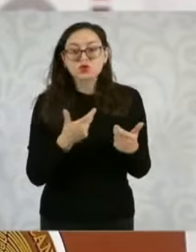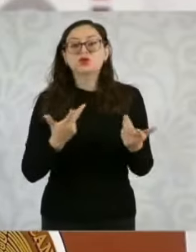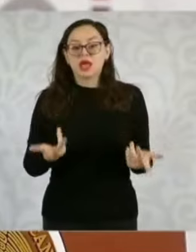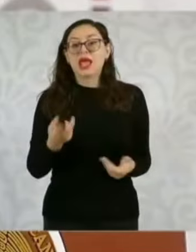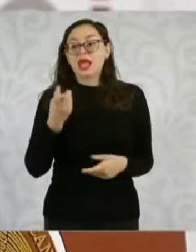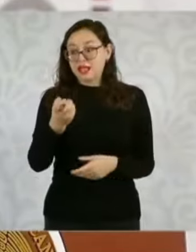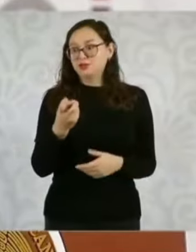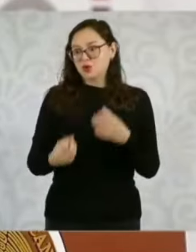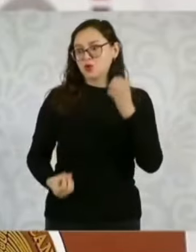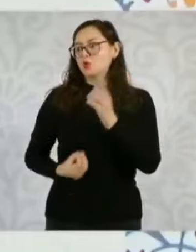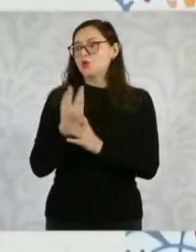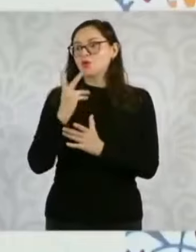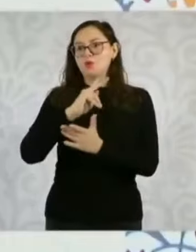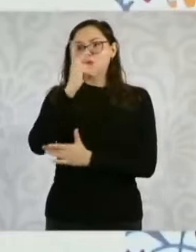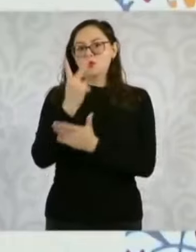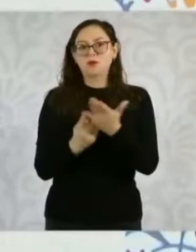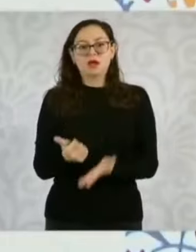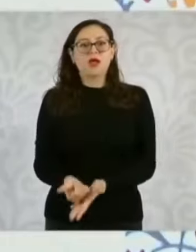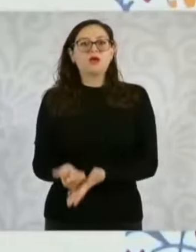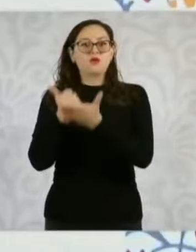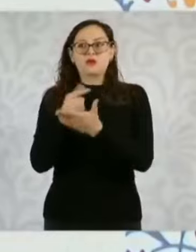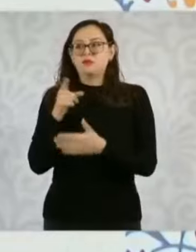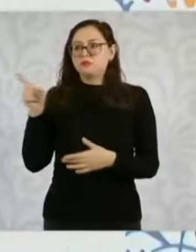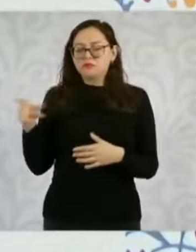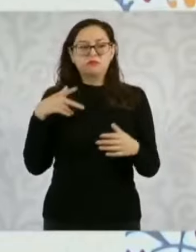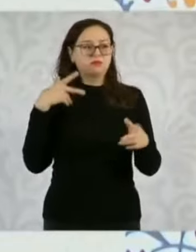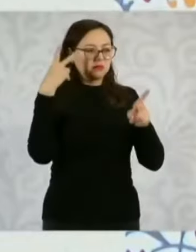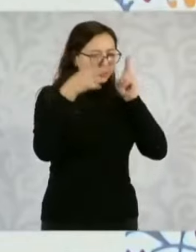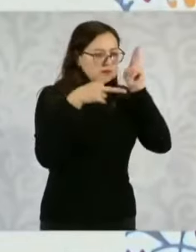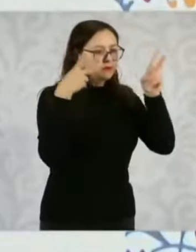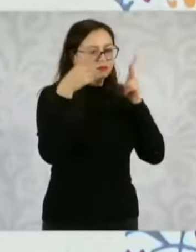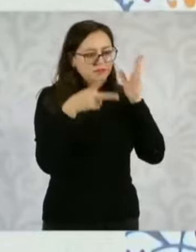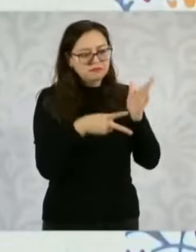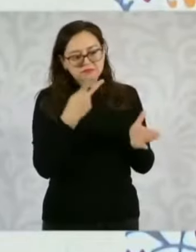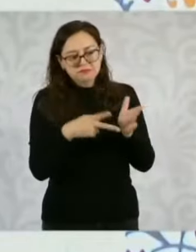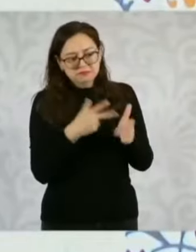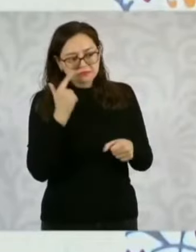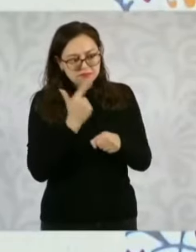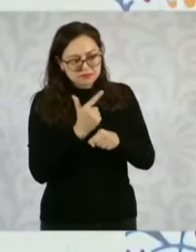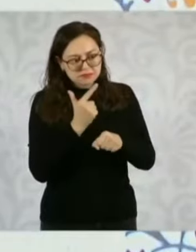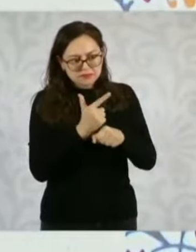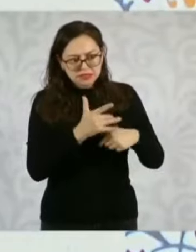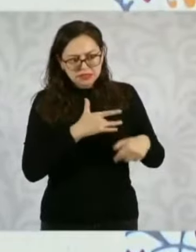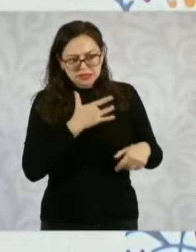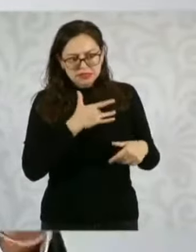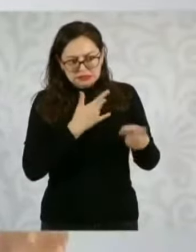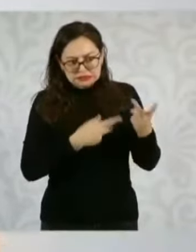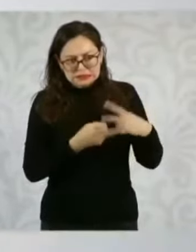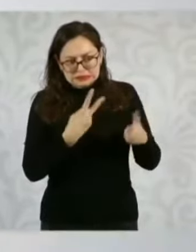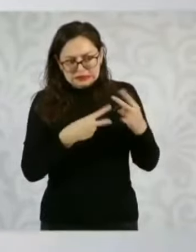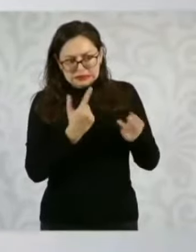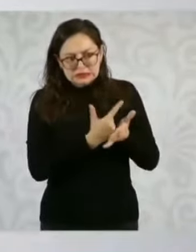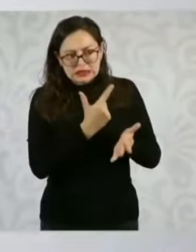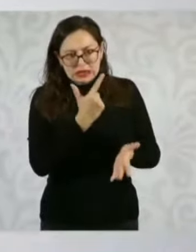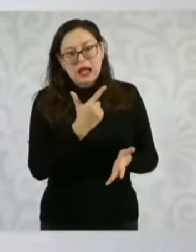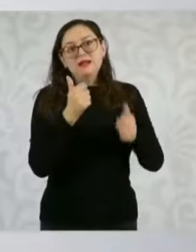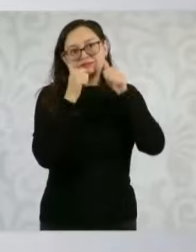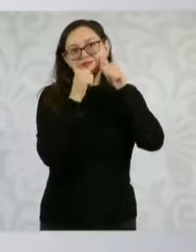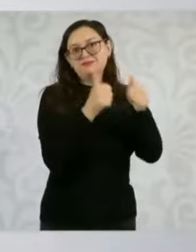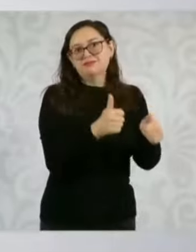descontrol de alguna enfermedad. Y la verdad que parece